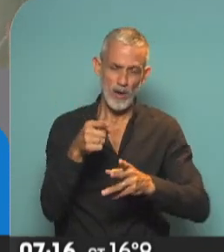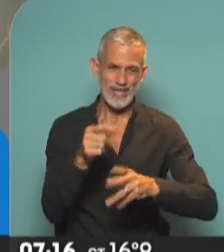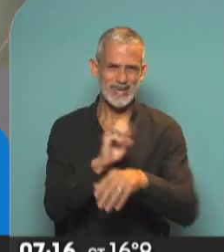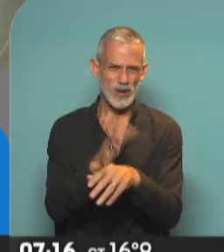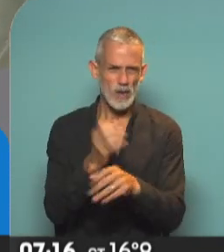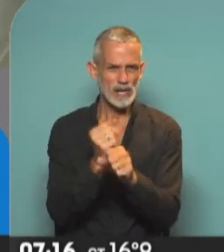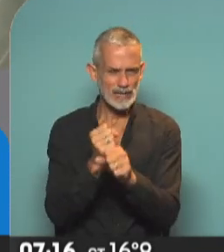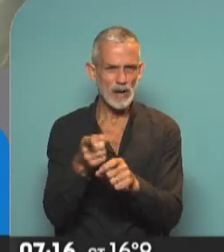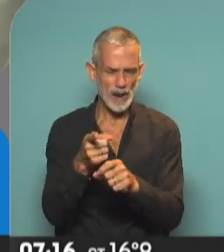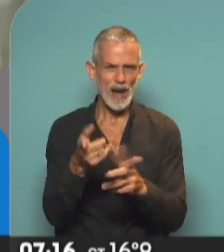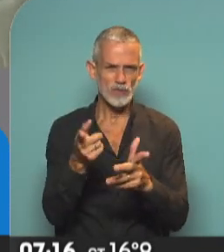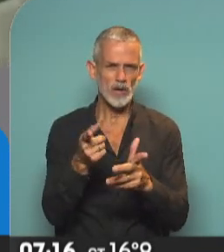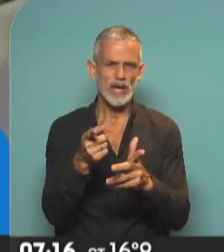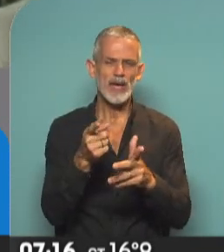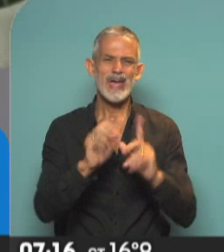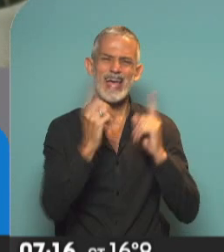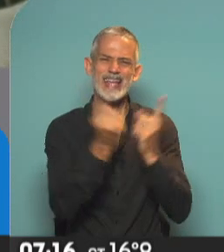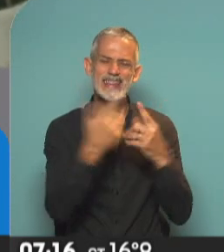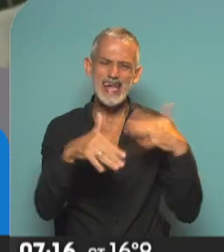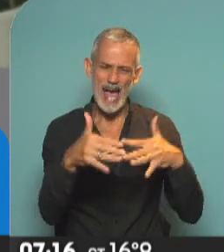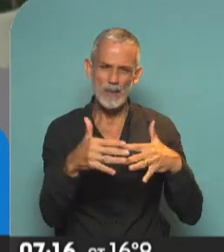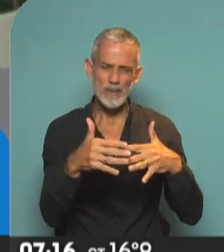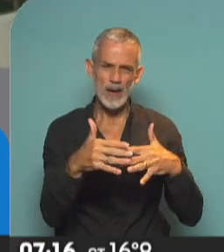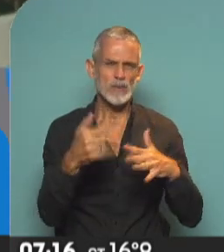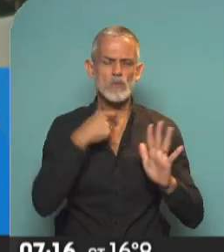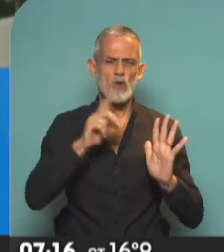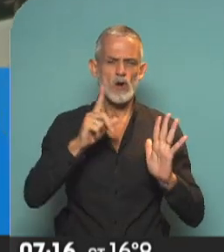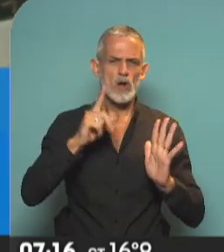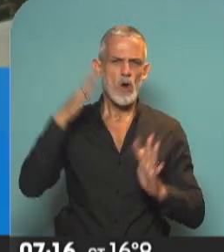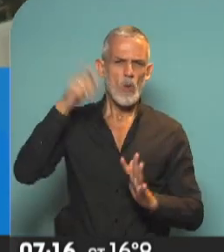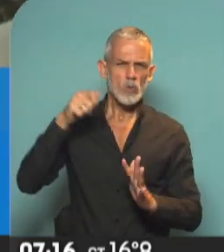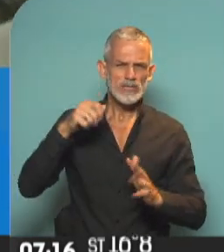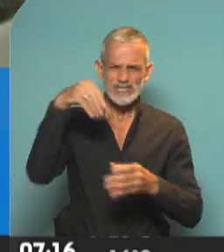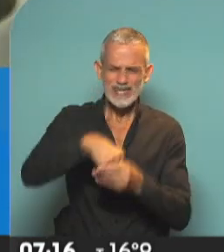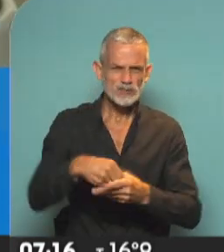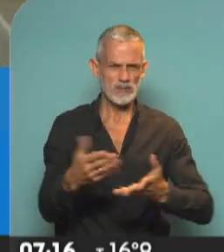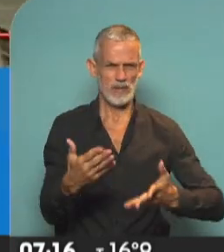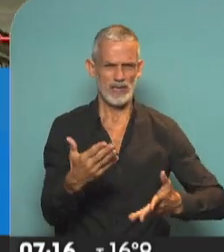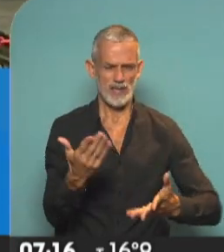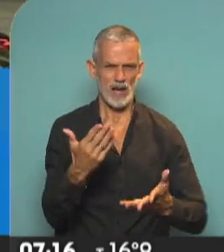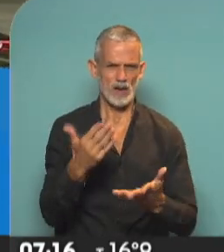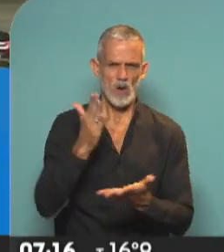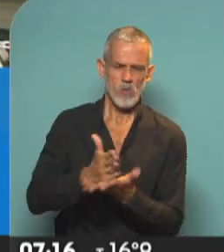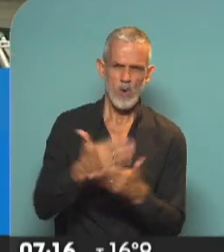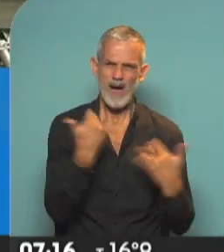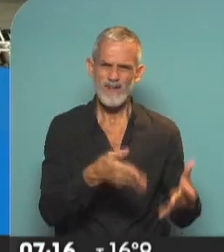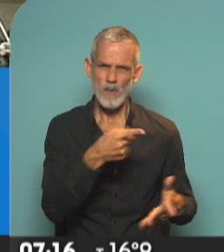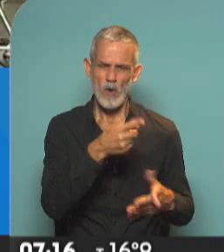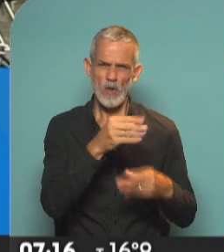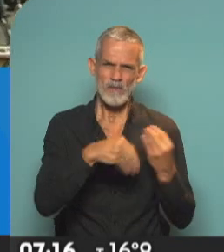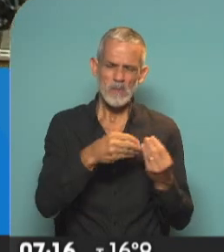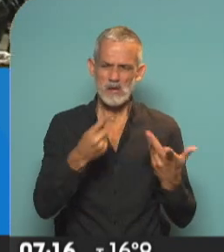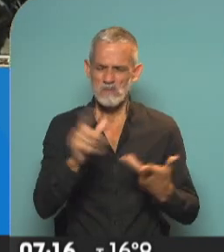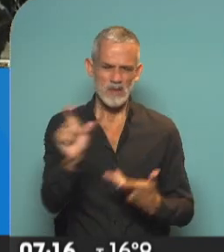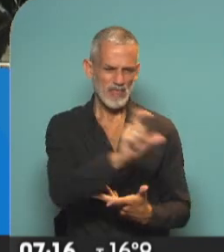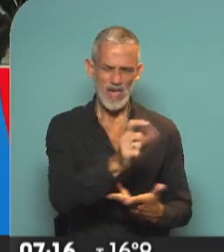que son los intensivistas, que se oponían a que la justicia llegara a fallar en favor de